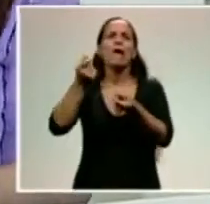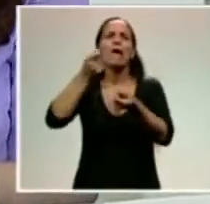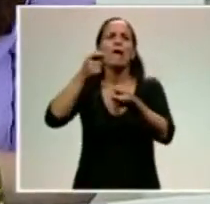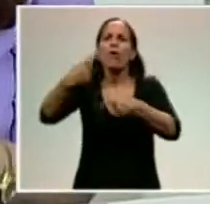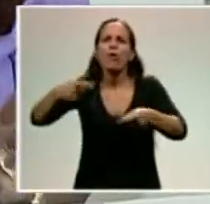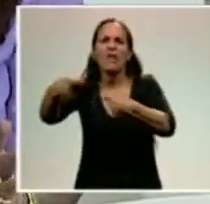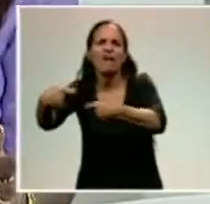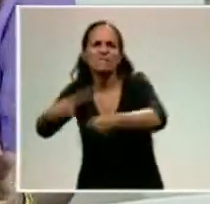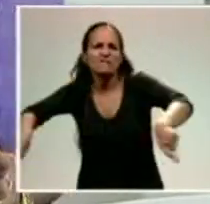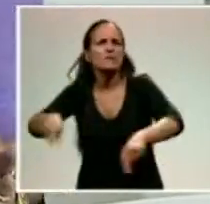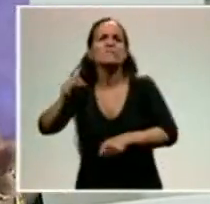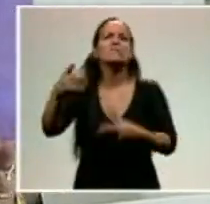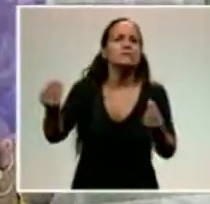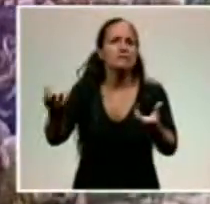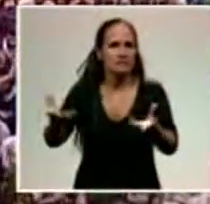egresos,